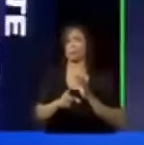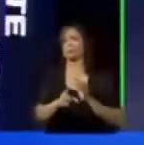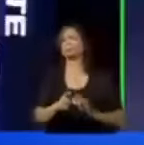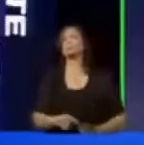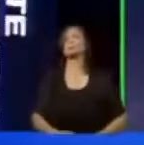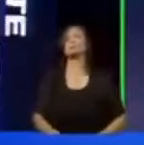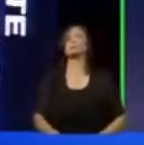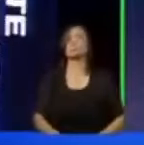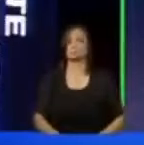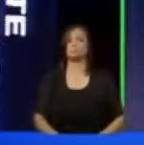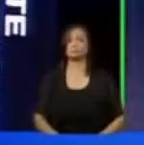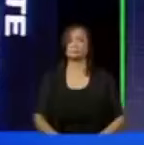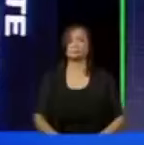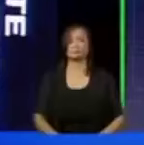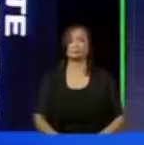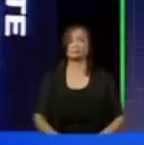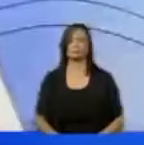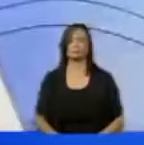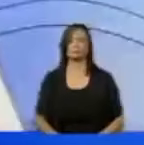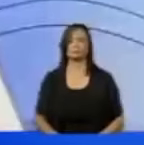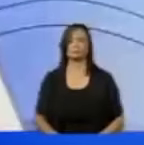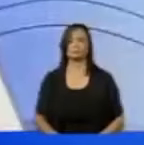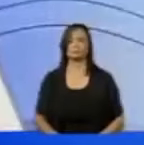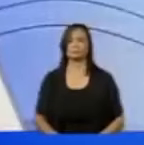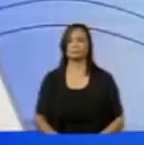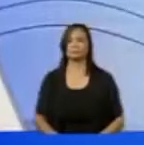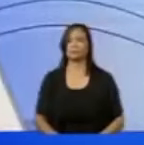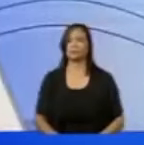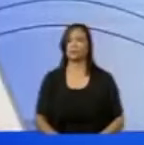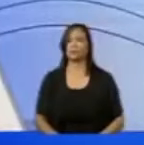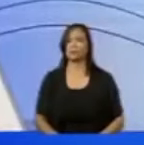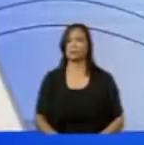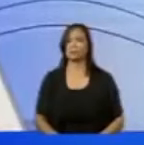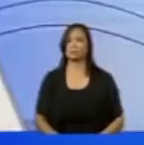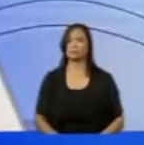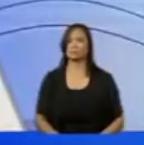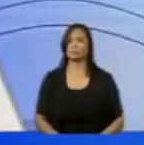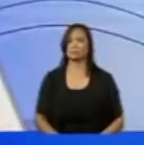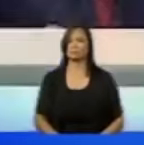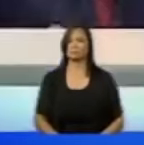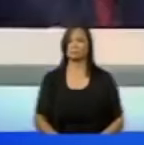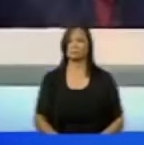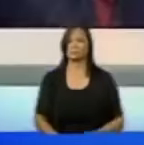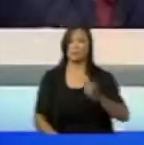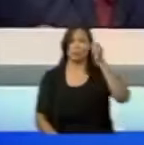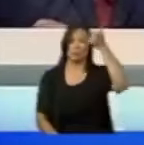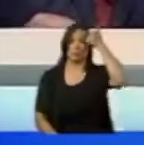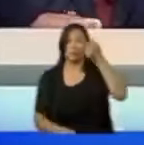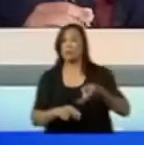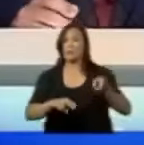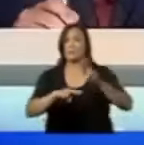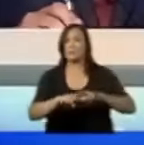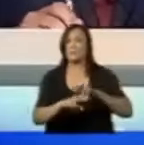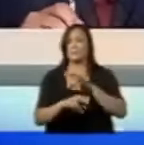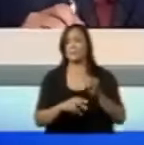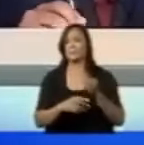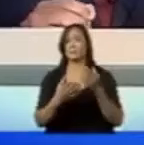Gracias. Vamos con una réplica del candidato Luis Abinader. Este gobierno ha